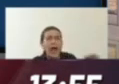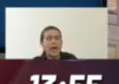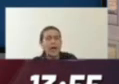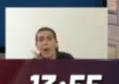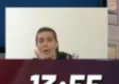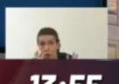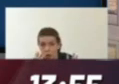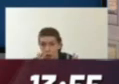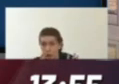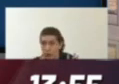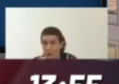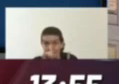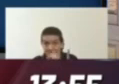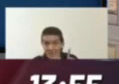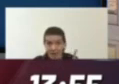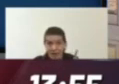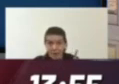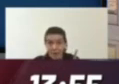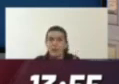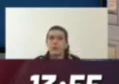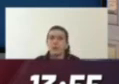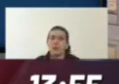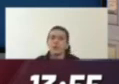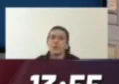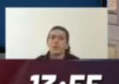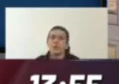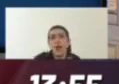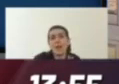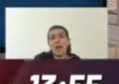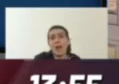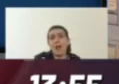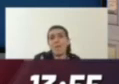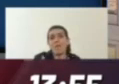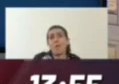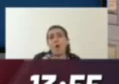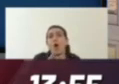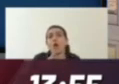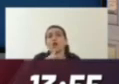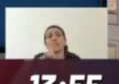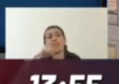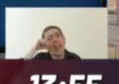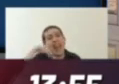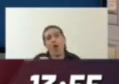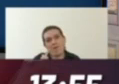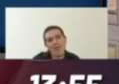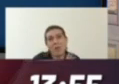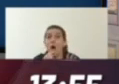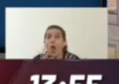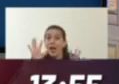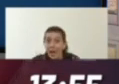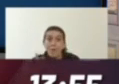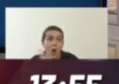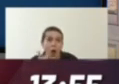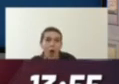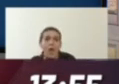mis coporteños. Yo soy un porteño. Miren, si uno toma la cantidad de